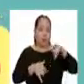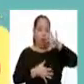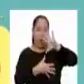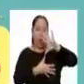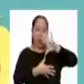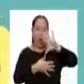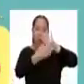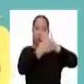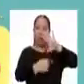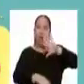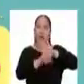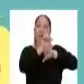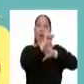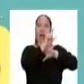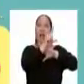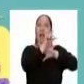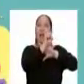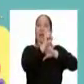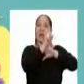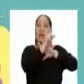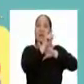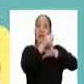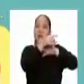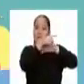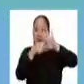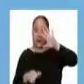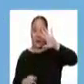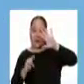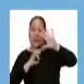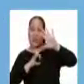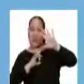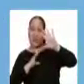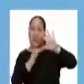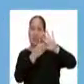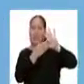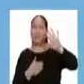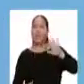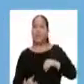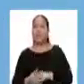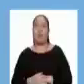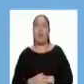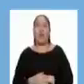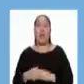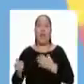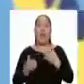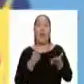desde Alaska, en Estados Unidos, hasta Chile. La carretera